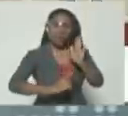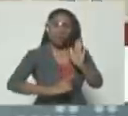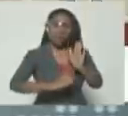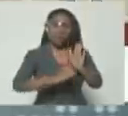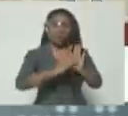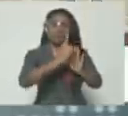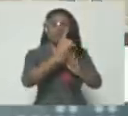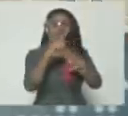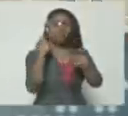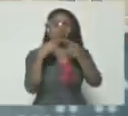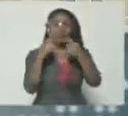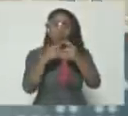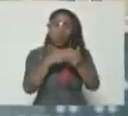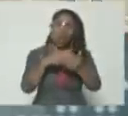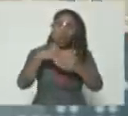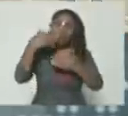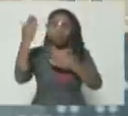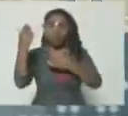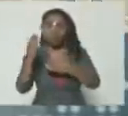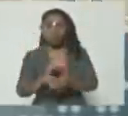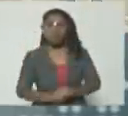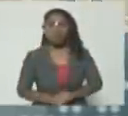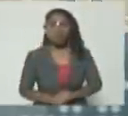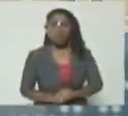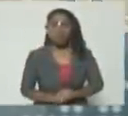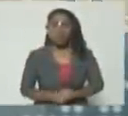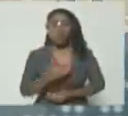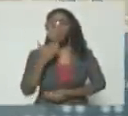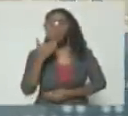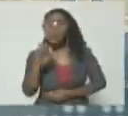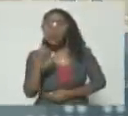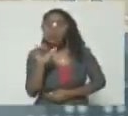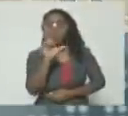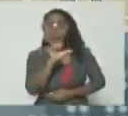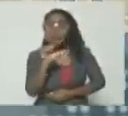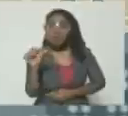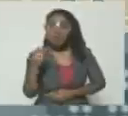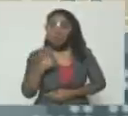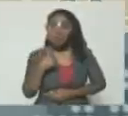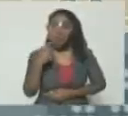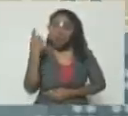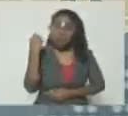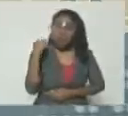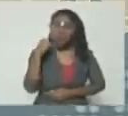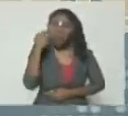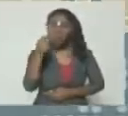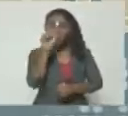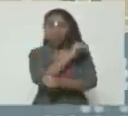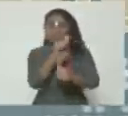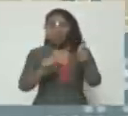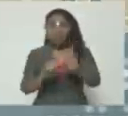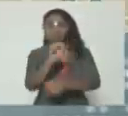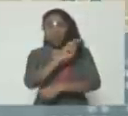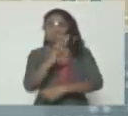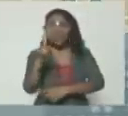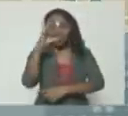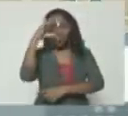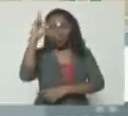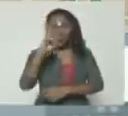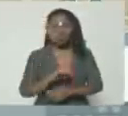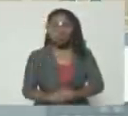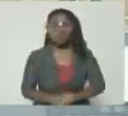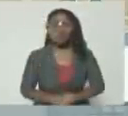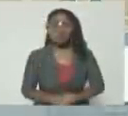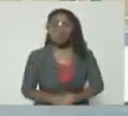vocación exportadora. Esta semana que viene, ayer lo anunció la vicepresidenta ejecutiva